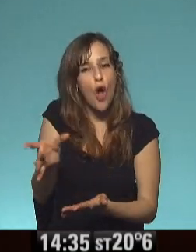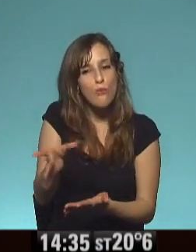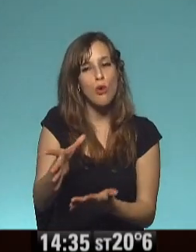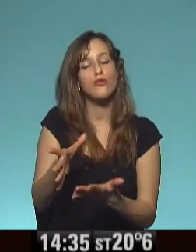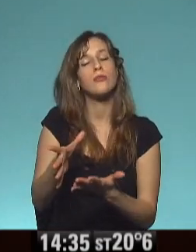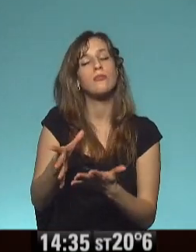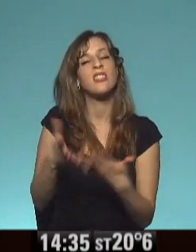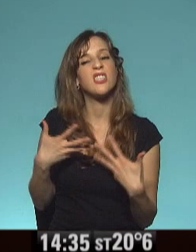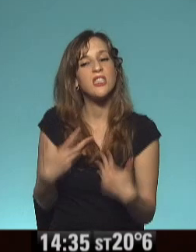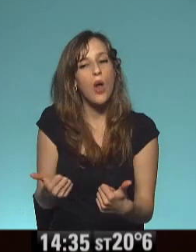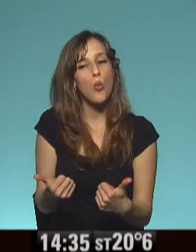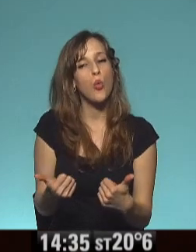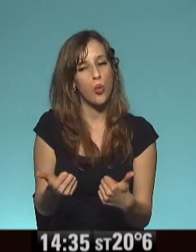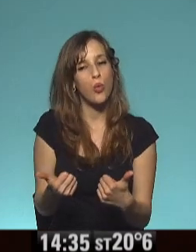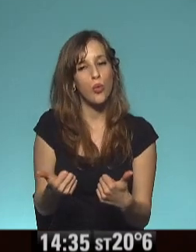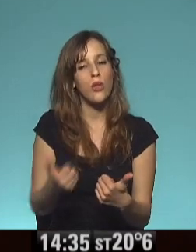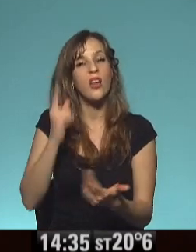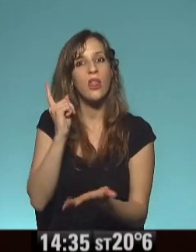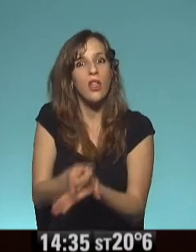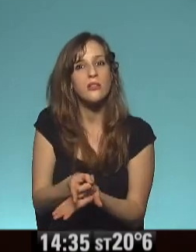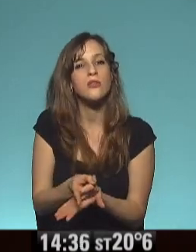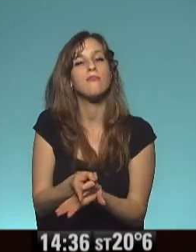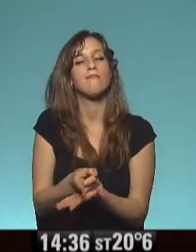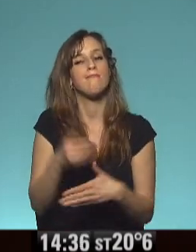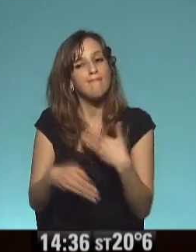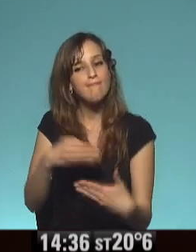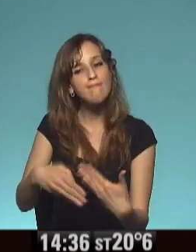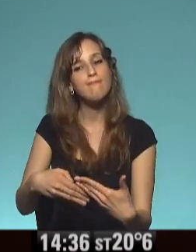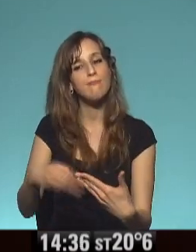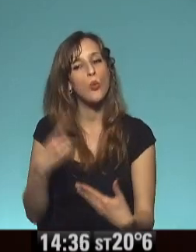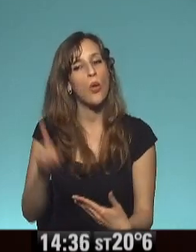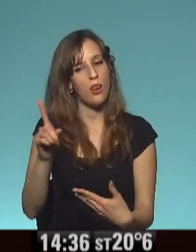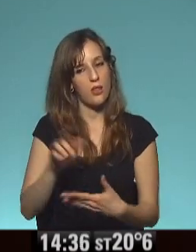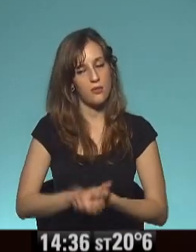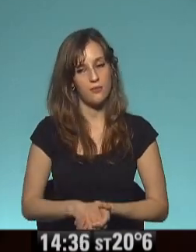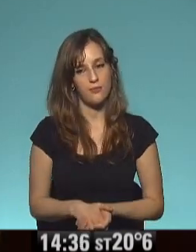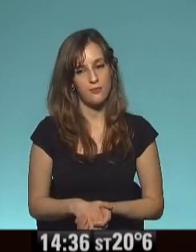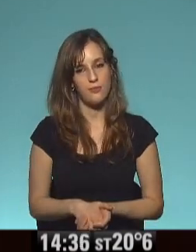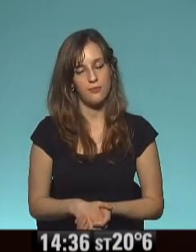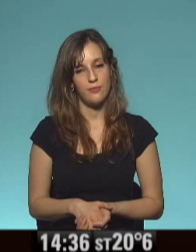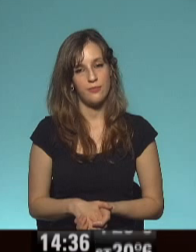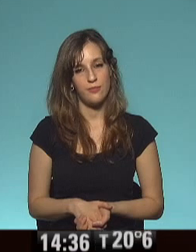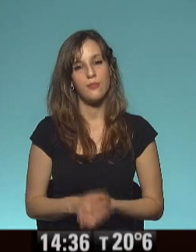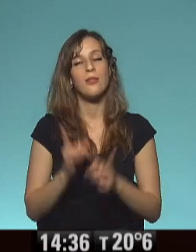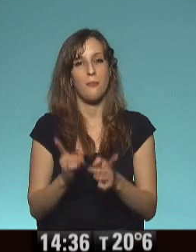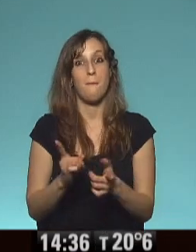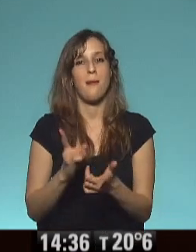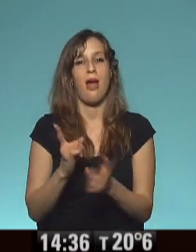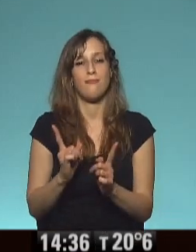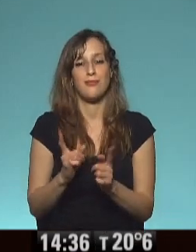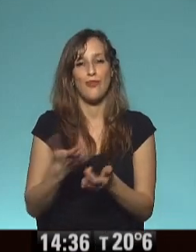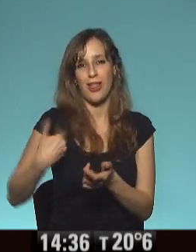si hay alguna medida que se pueda implementar o ya se está implementando desde Formosa al resto del país. Muchas